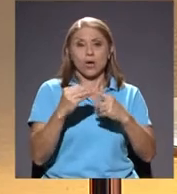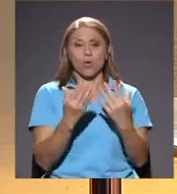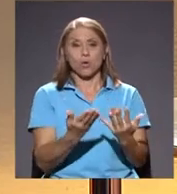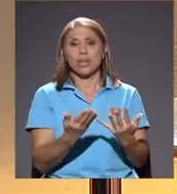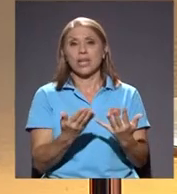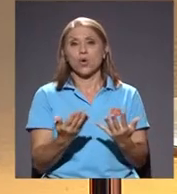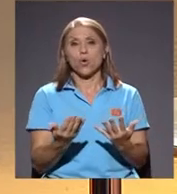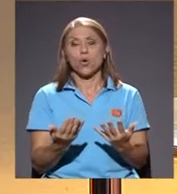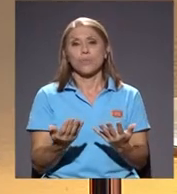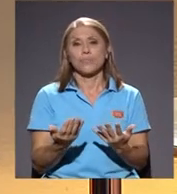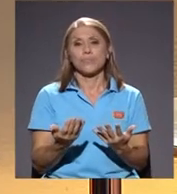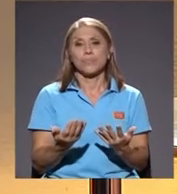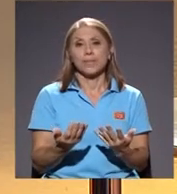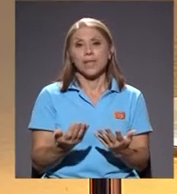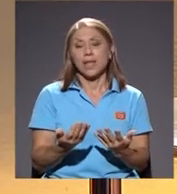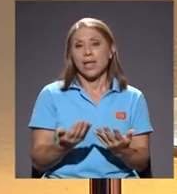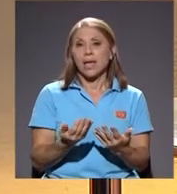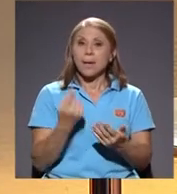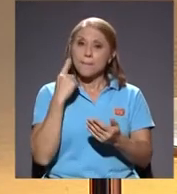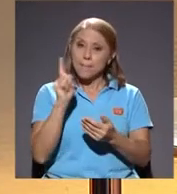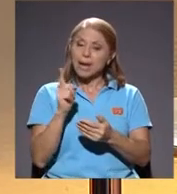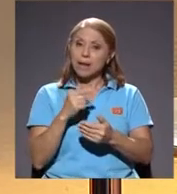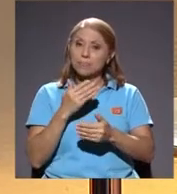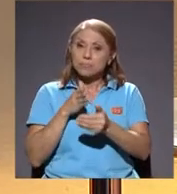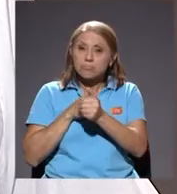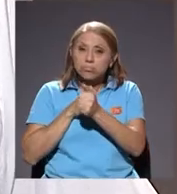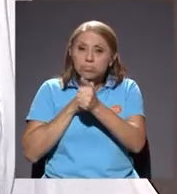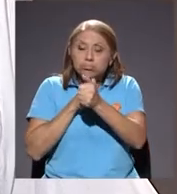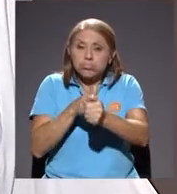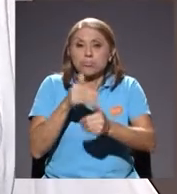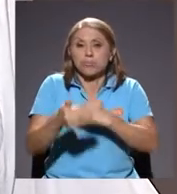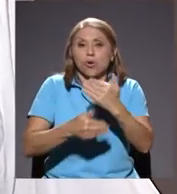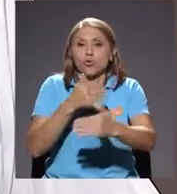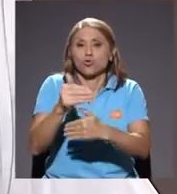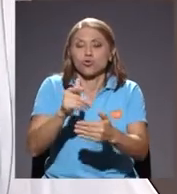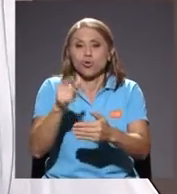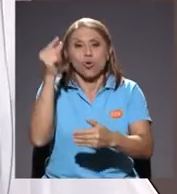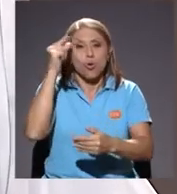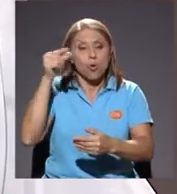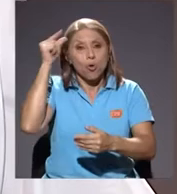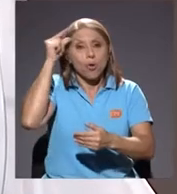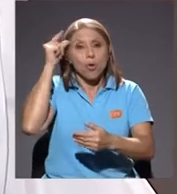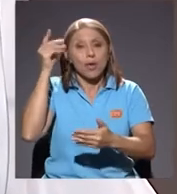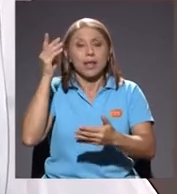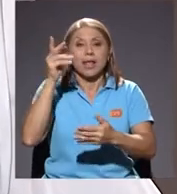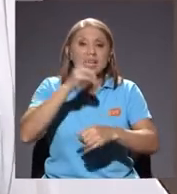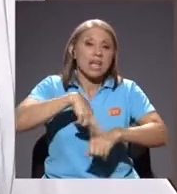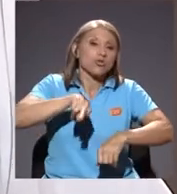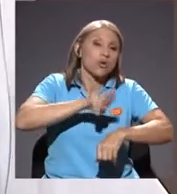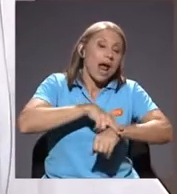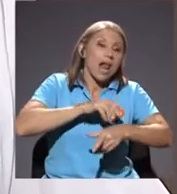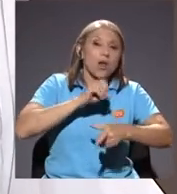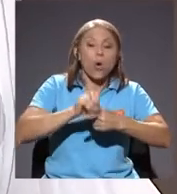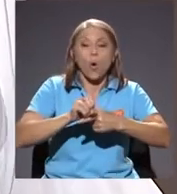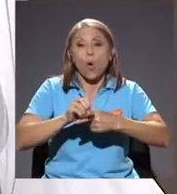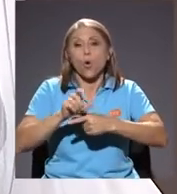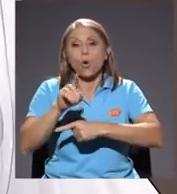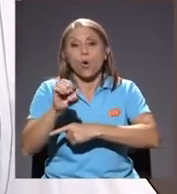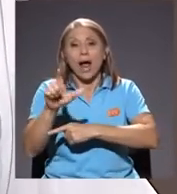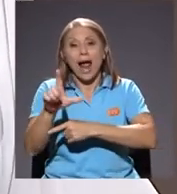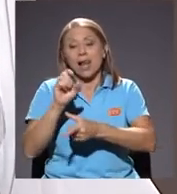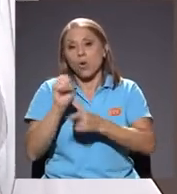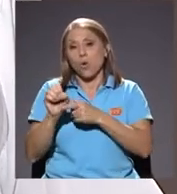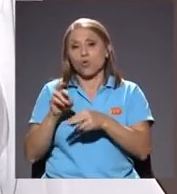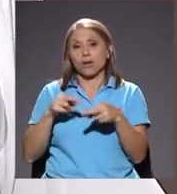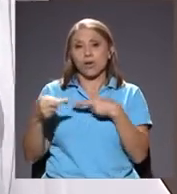en el que en la conducción del proceso del gobierno nacional del local o regional me pongo a ver el gabinete de